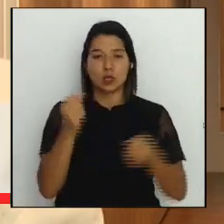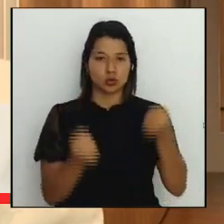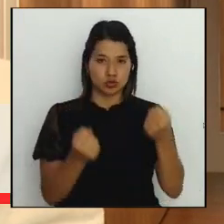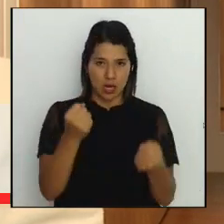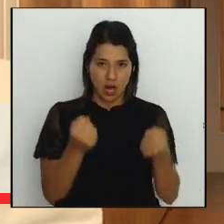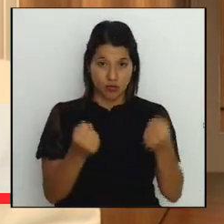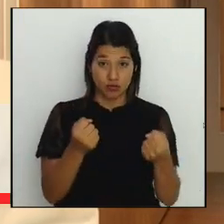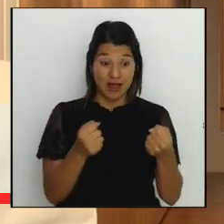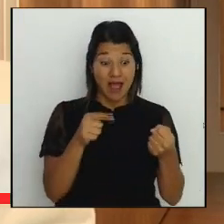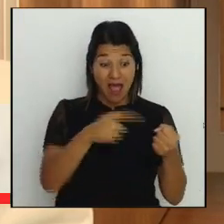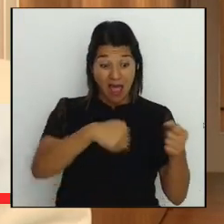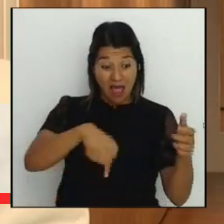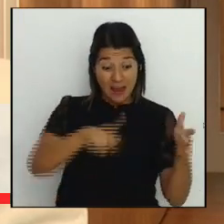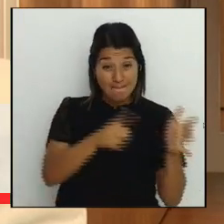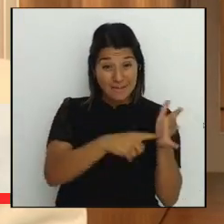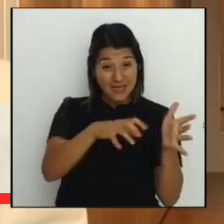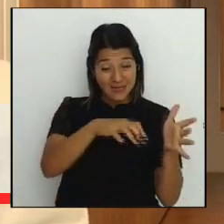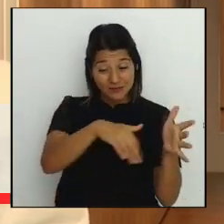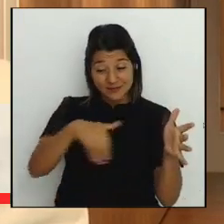mal estado,